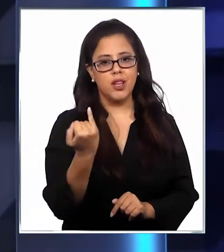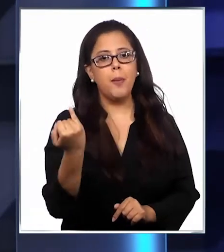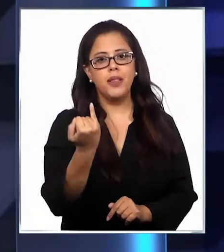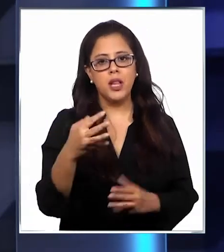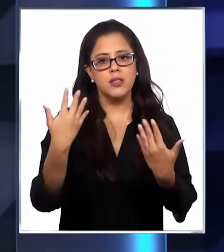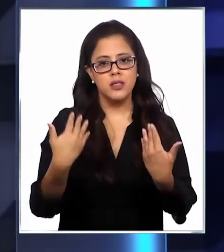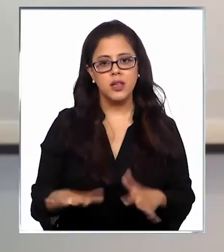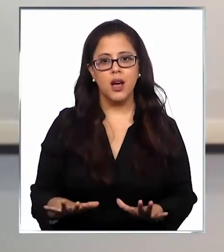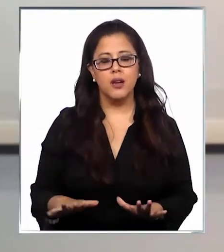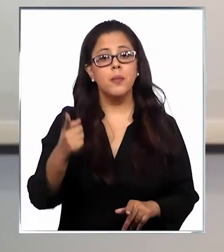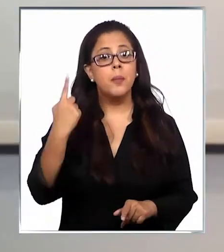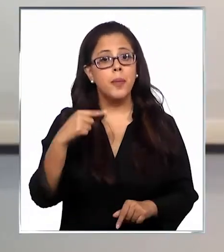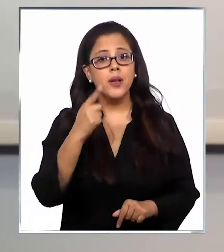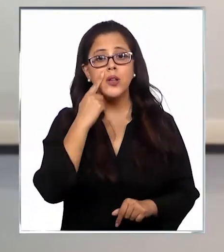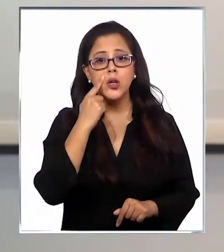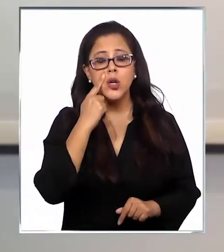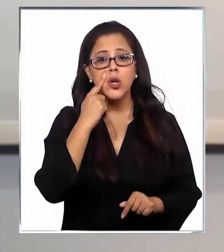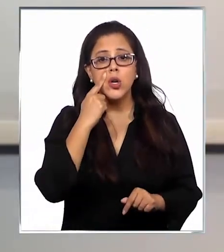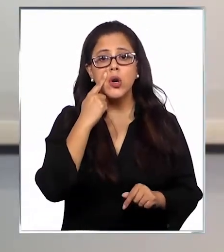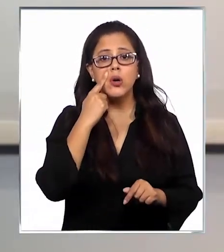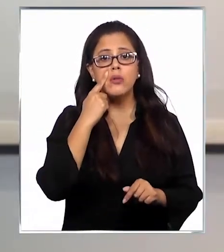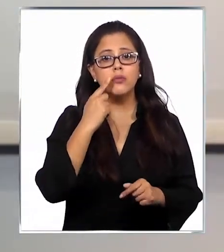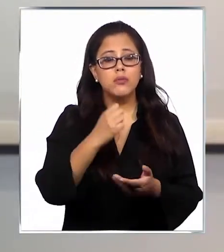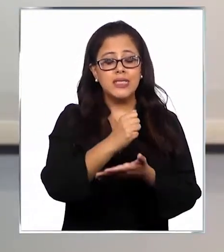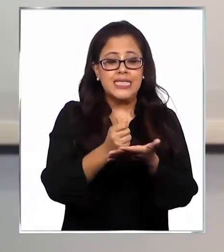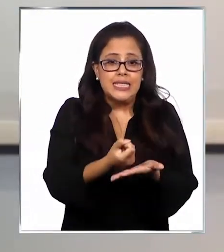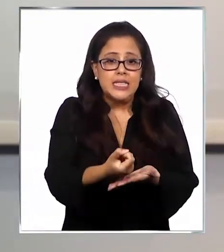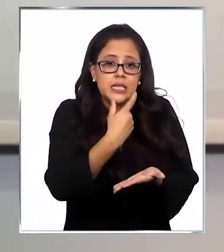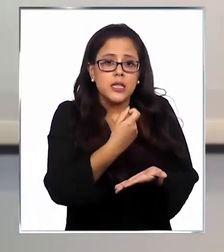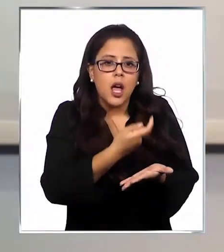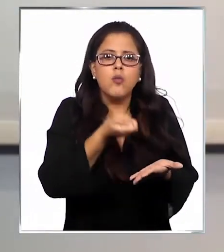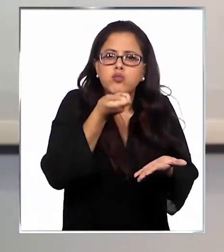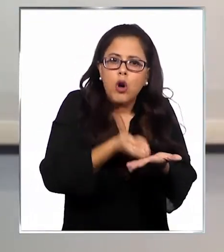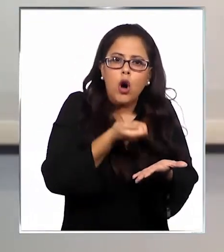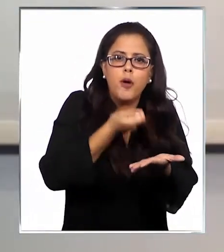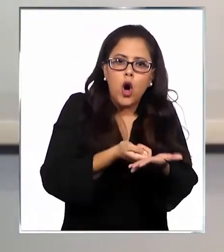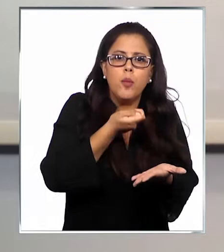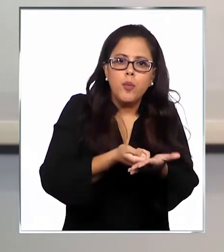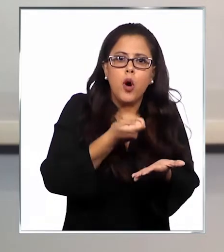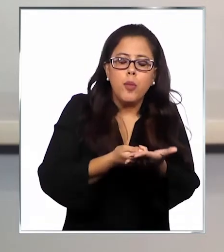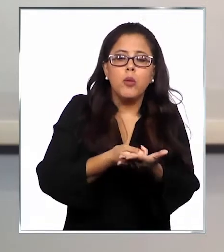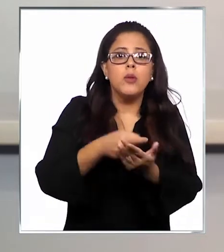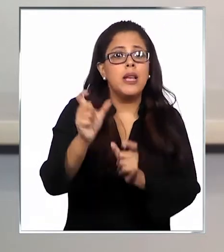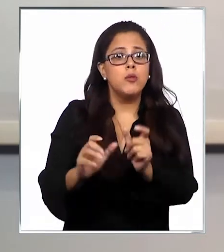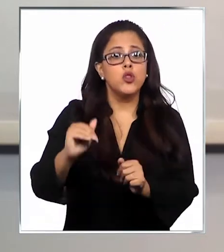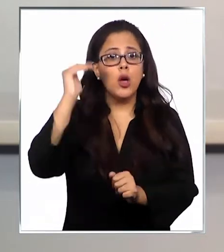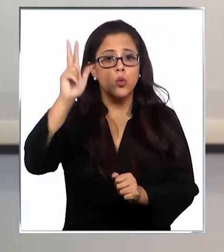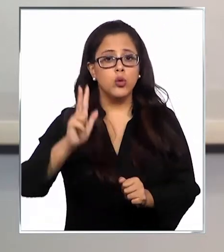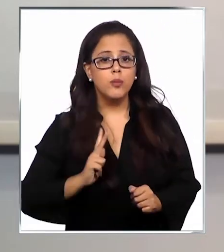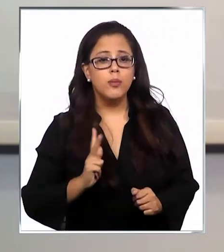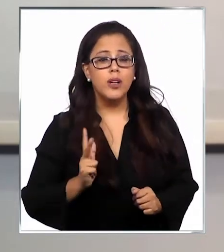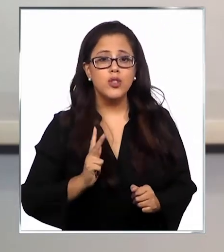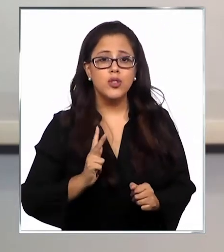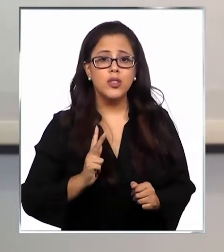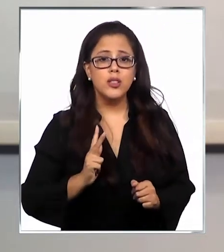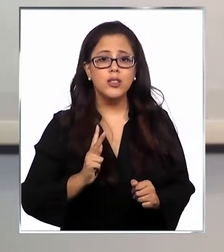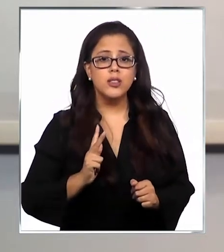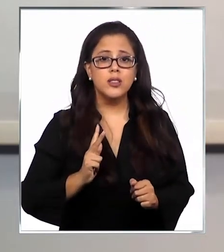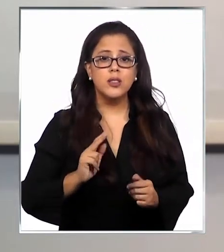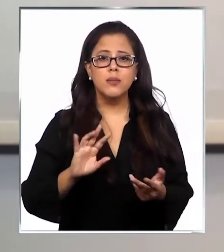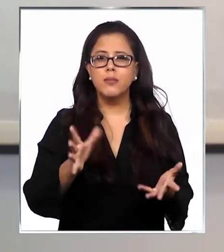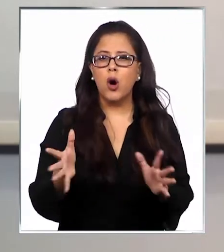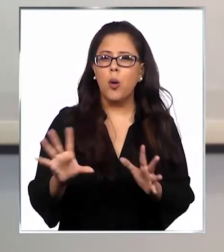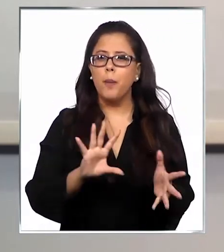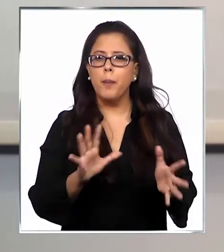autovalentes. Eso sí, grandes consumidores de medicamentos. En promedio también nuestras personas mayores consumen de